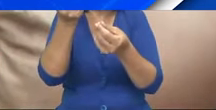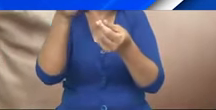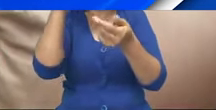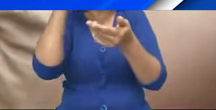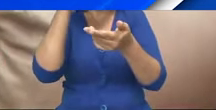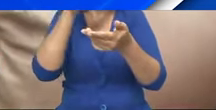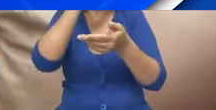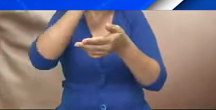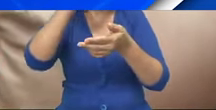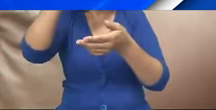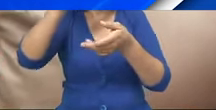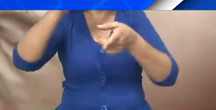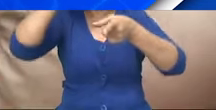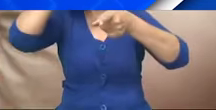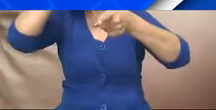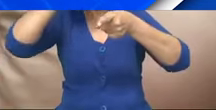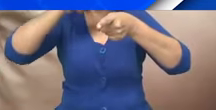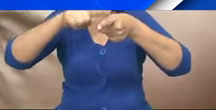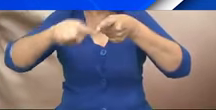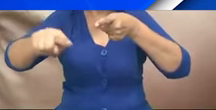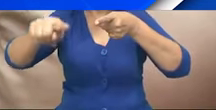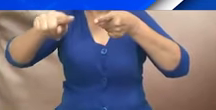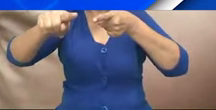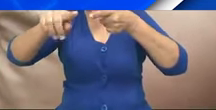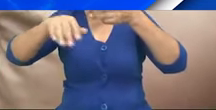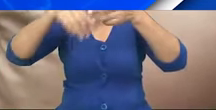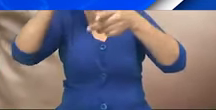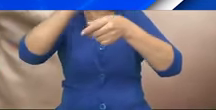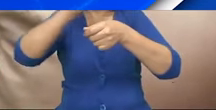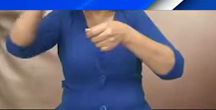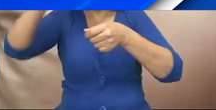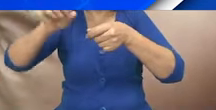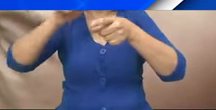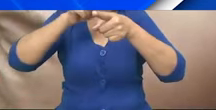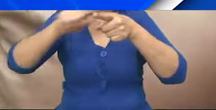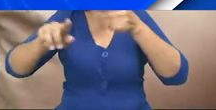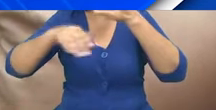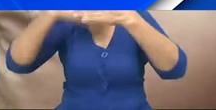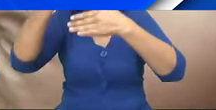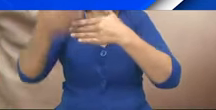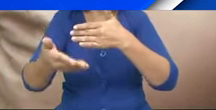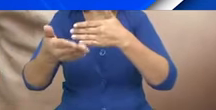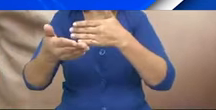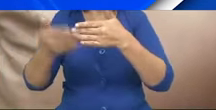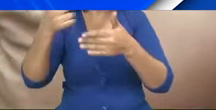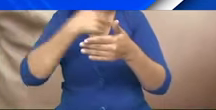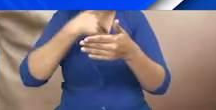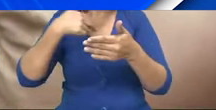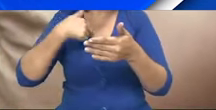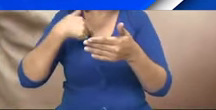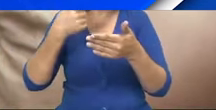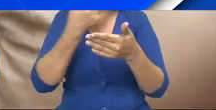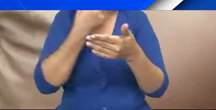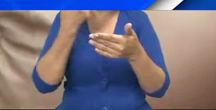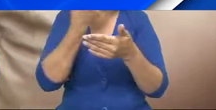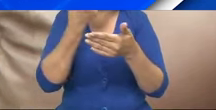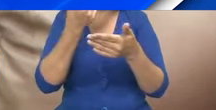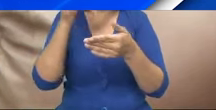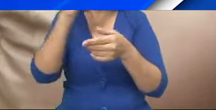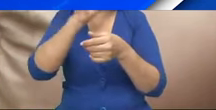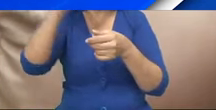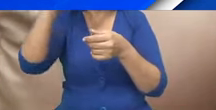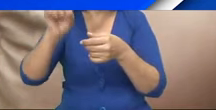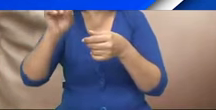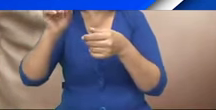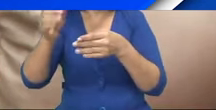de referencia para pagar los intereses se hacía a través de una tasa,